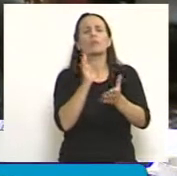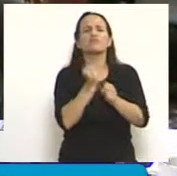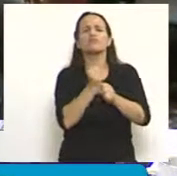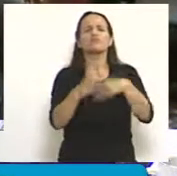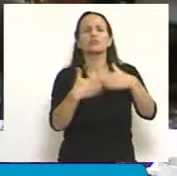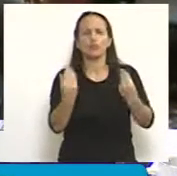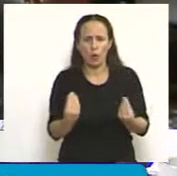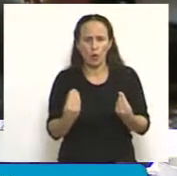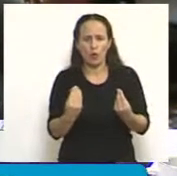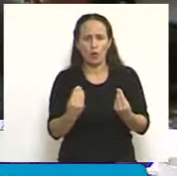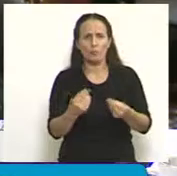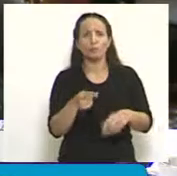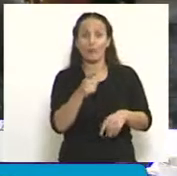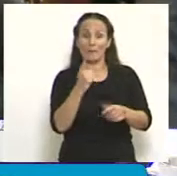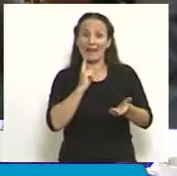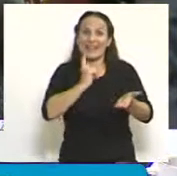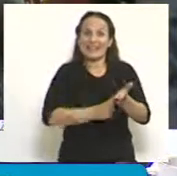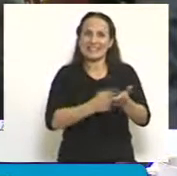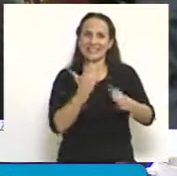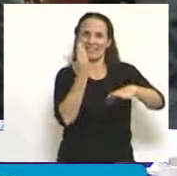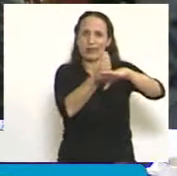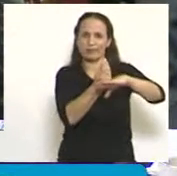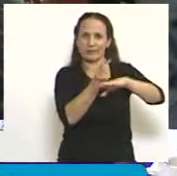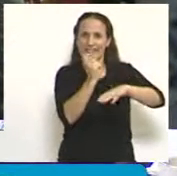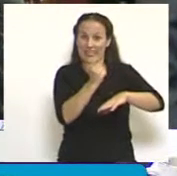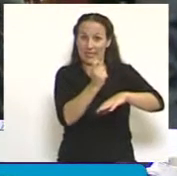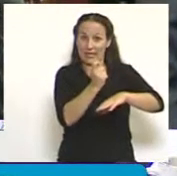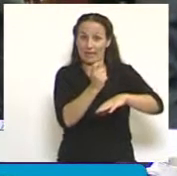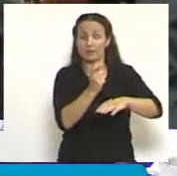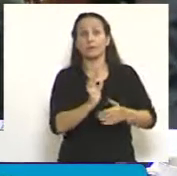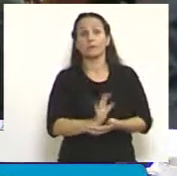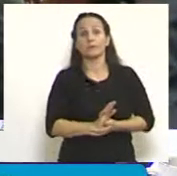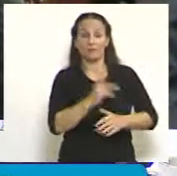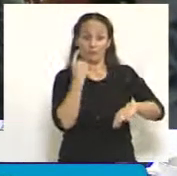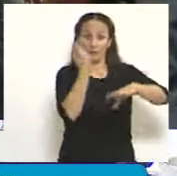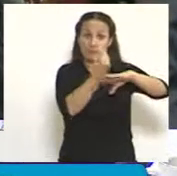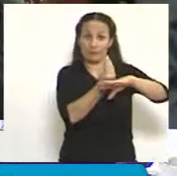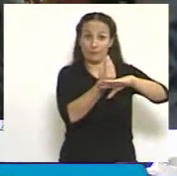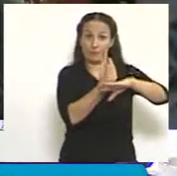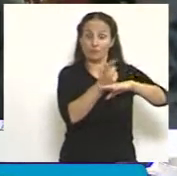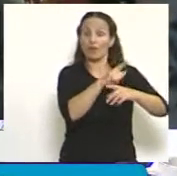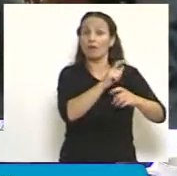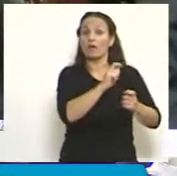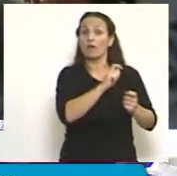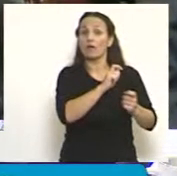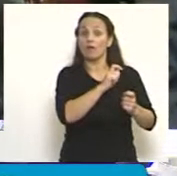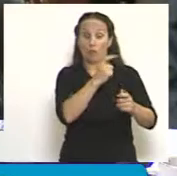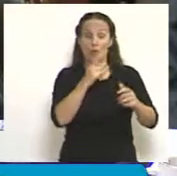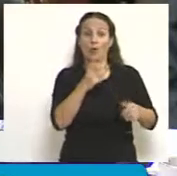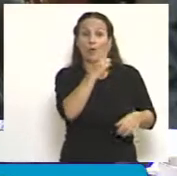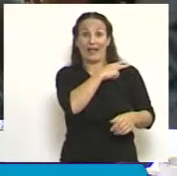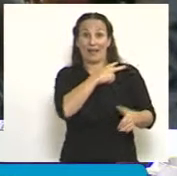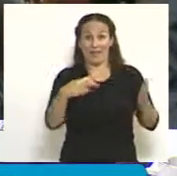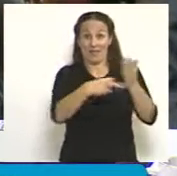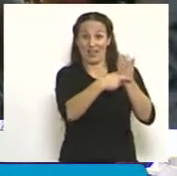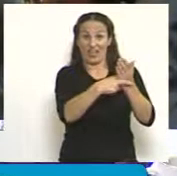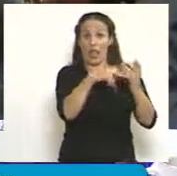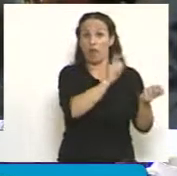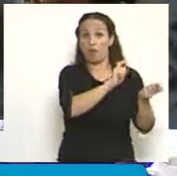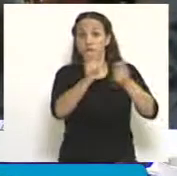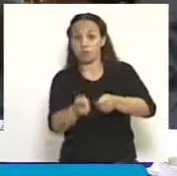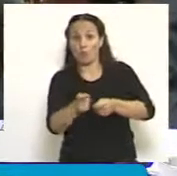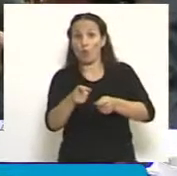doctor D'Alessio, dictaminaba en primer término ante la Corte justamente porque podía haber una